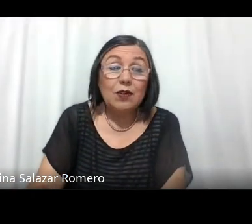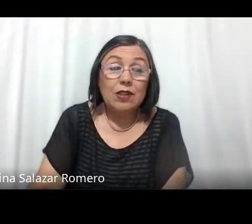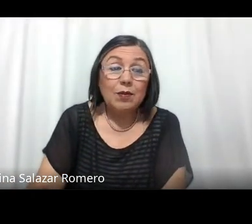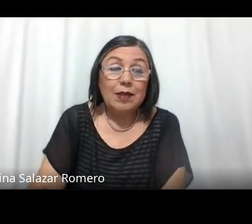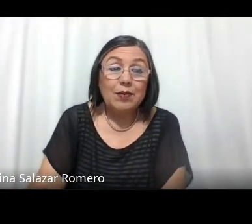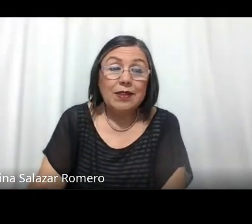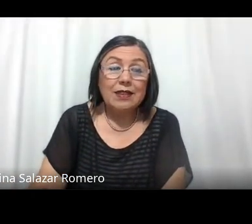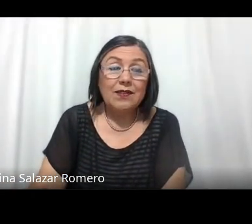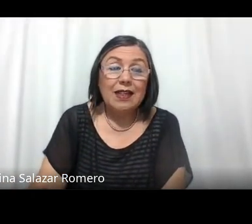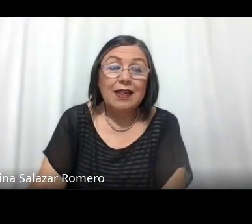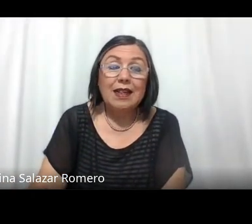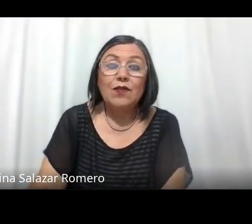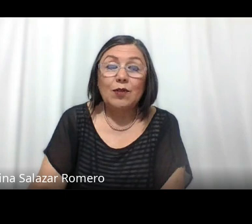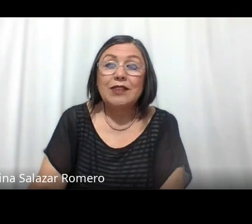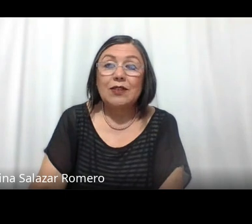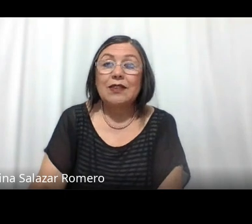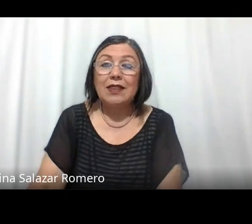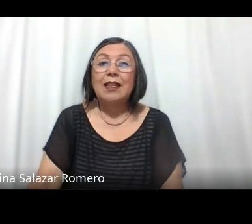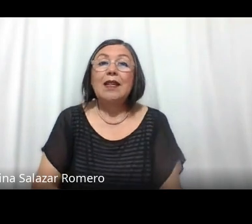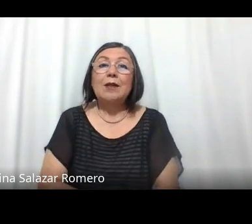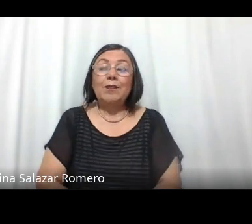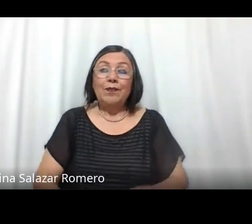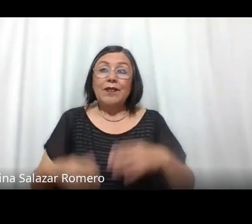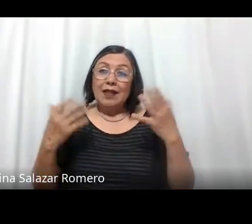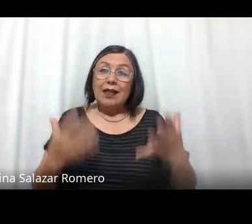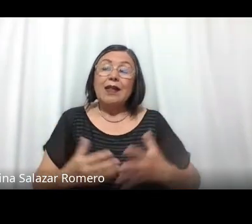utilizamos el oído para poder recibir la información, ¿sí?